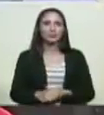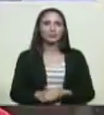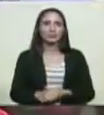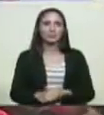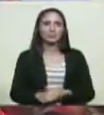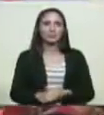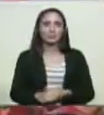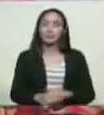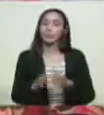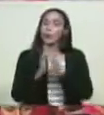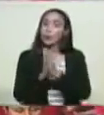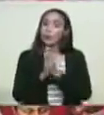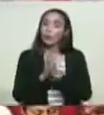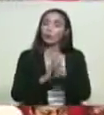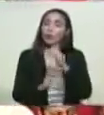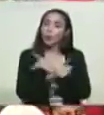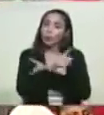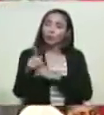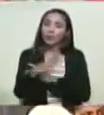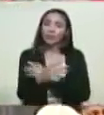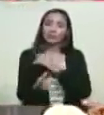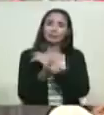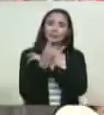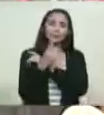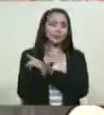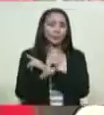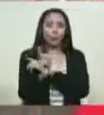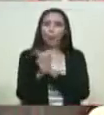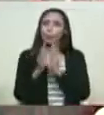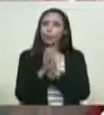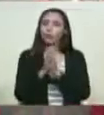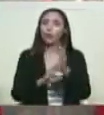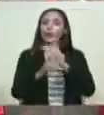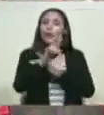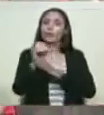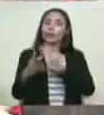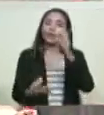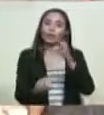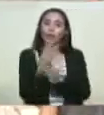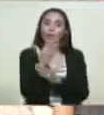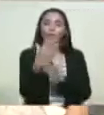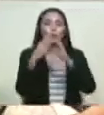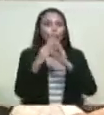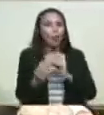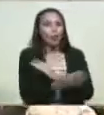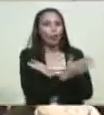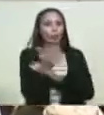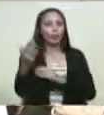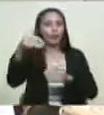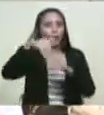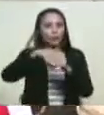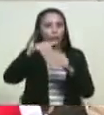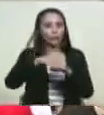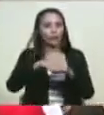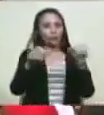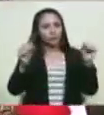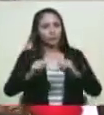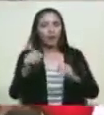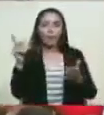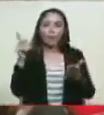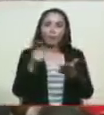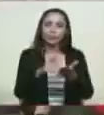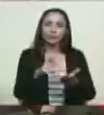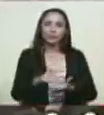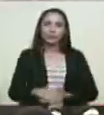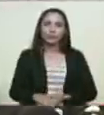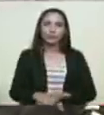les pido, no vayan a fallar. El 20 de mayo, toda la patria a votar, a participar,